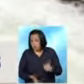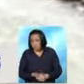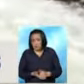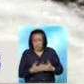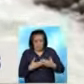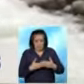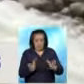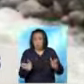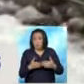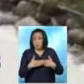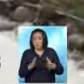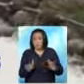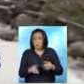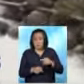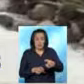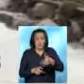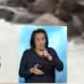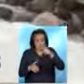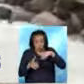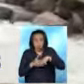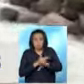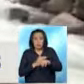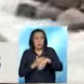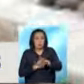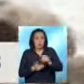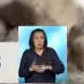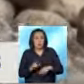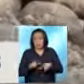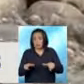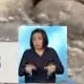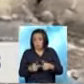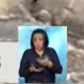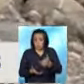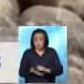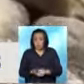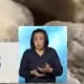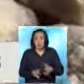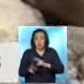compuerta principal de la boca toma de agua para esta piscigranja,